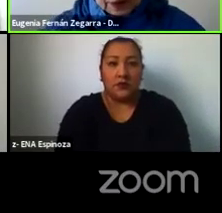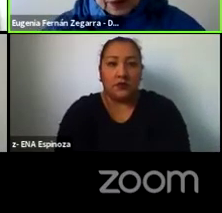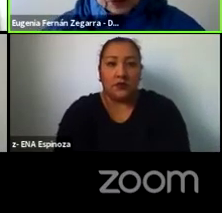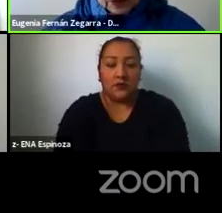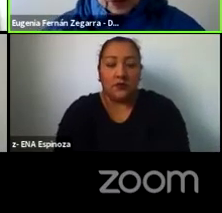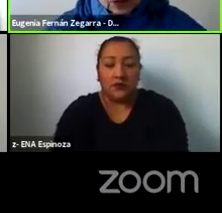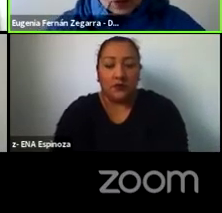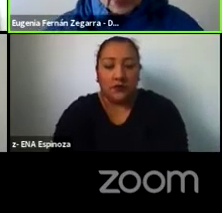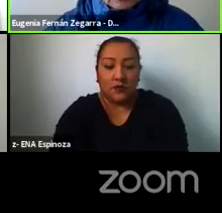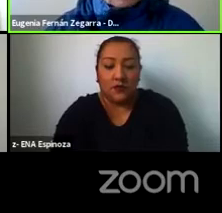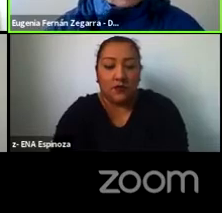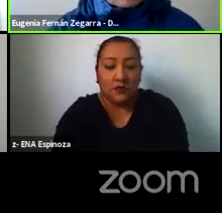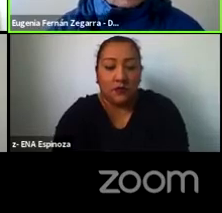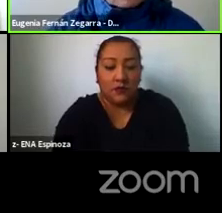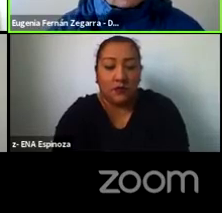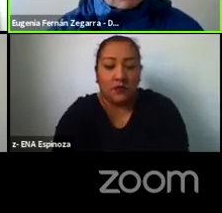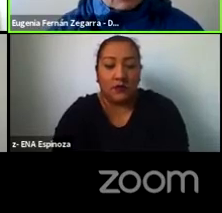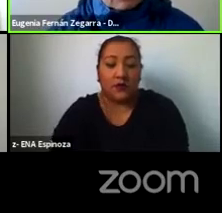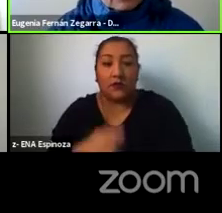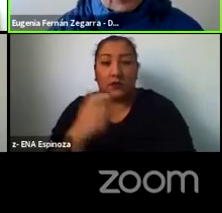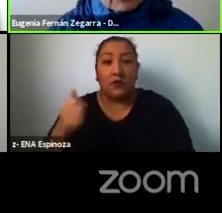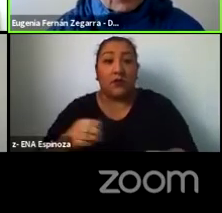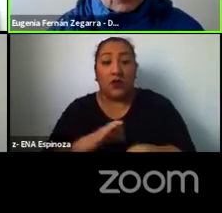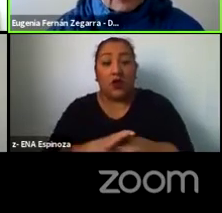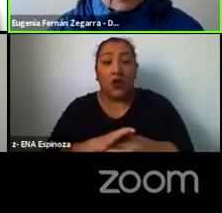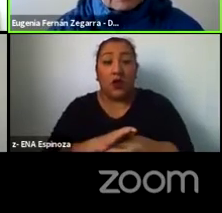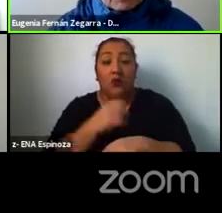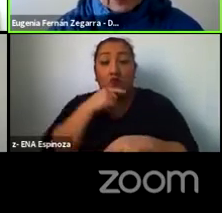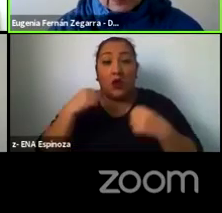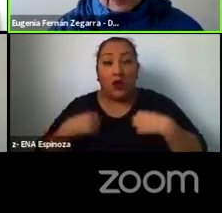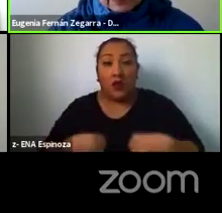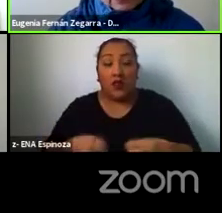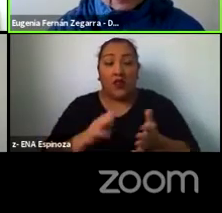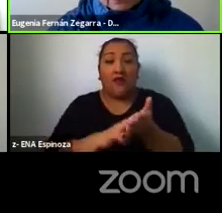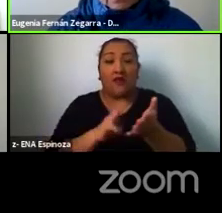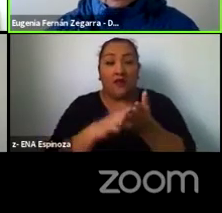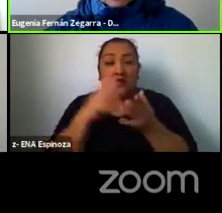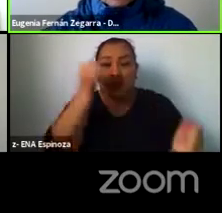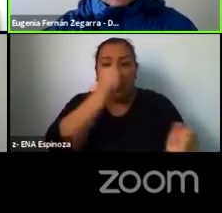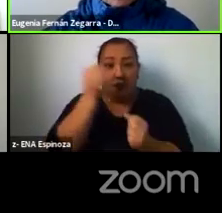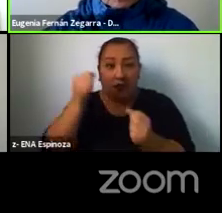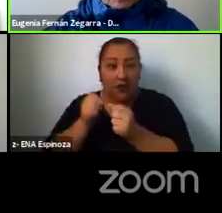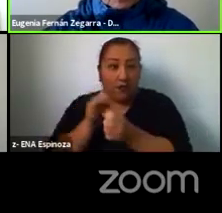Seguidamente presentamos a la doctora Yanet Álvarez, jefa de la Oficina Defensorial de San Martín.